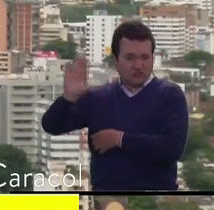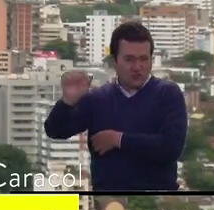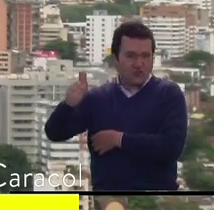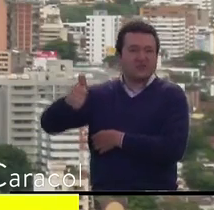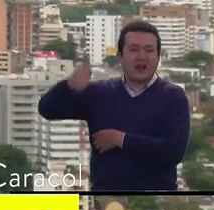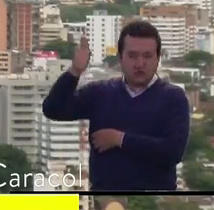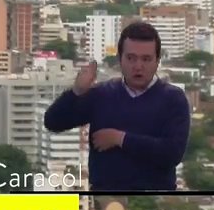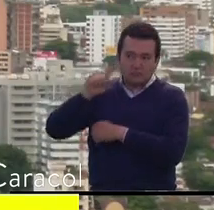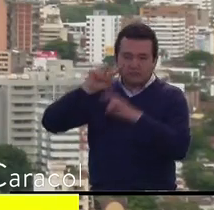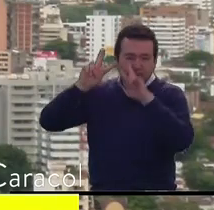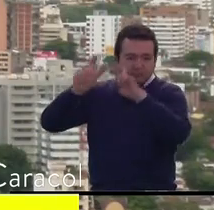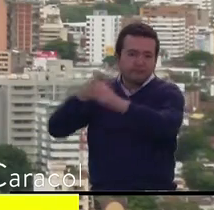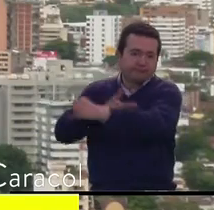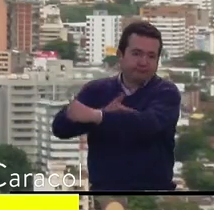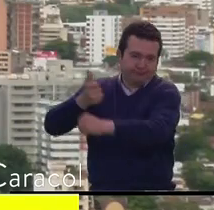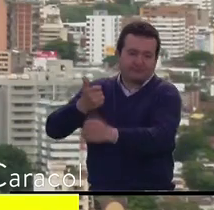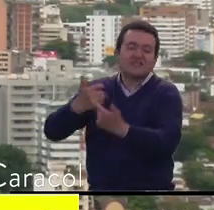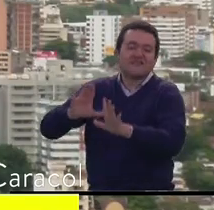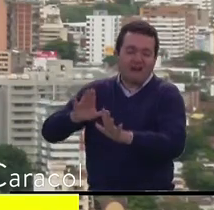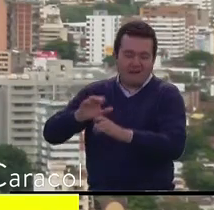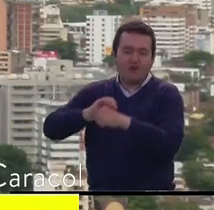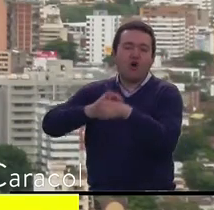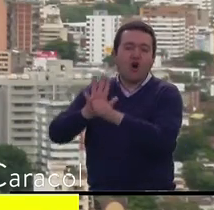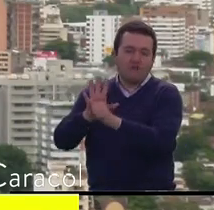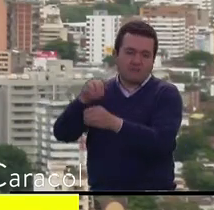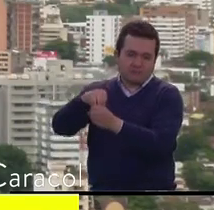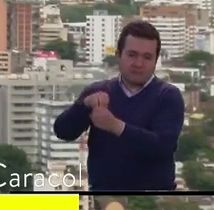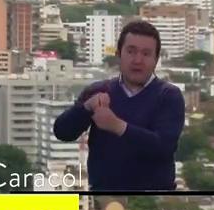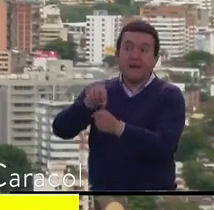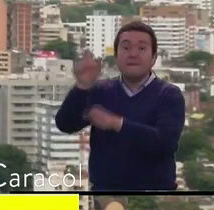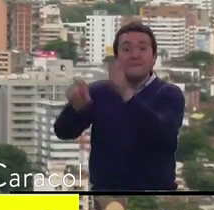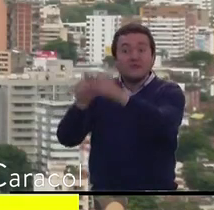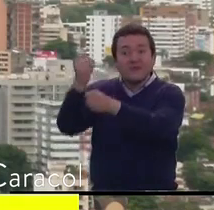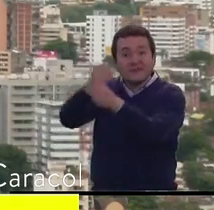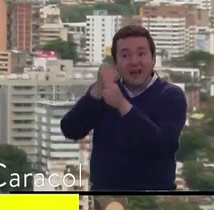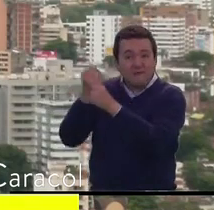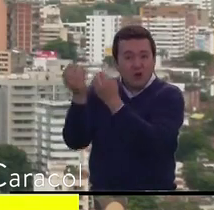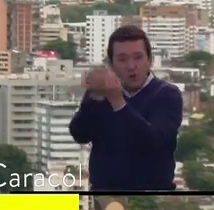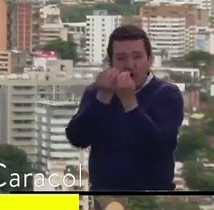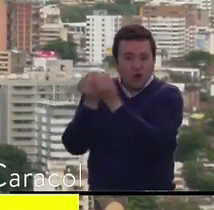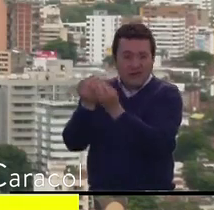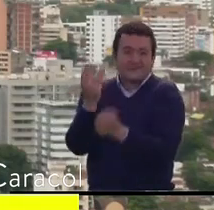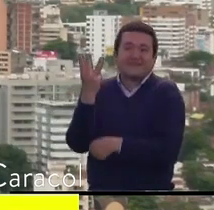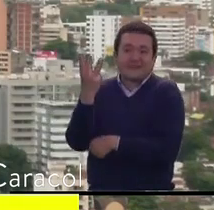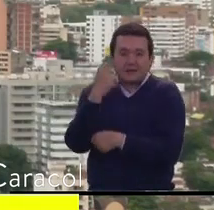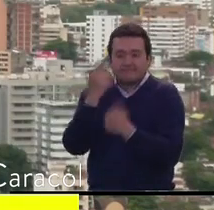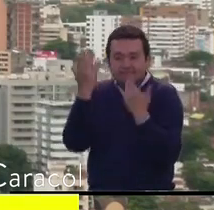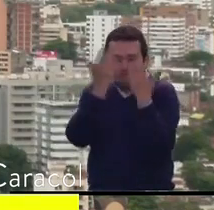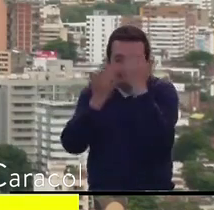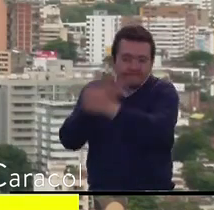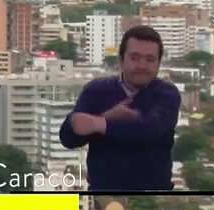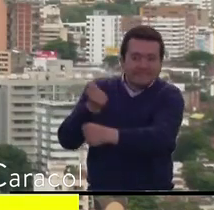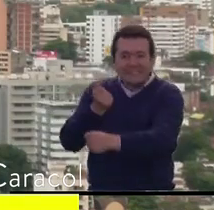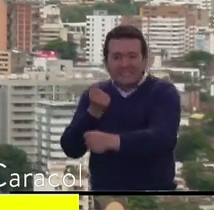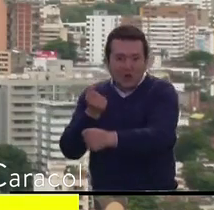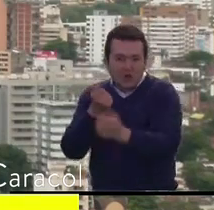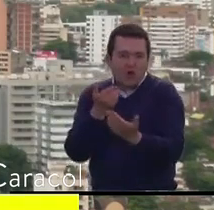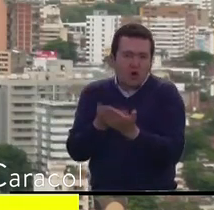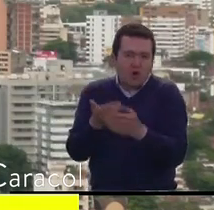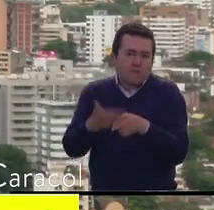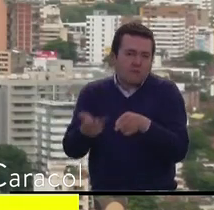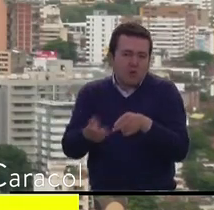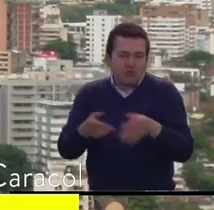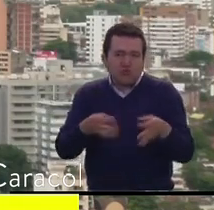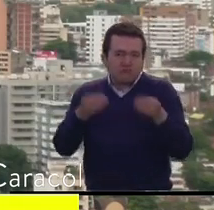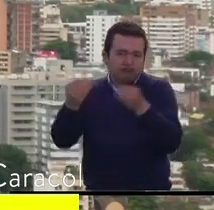más están pendientes a la entrega del resultado. Por supuesto, toda la entidad entra en cuarentena total y por supuesto el